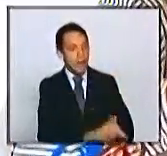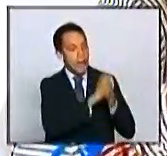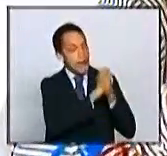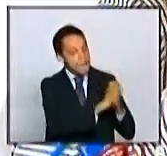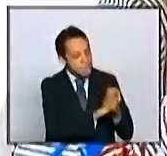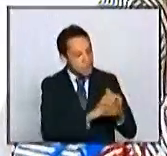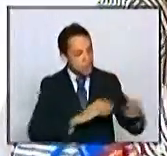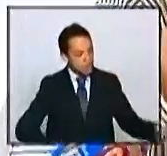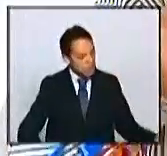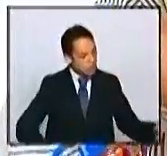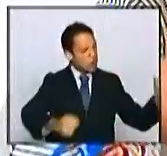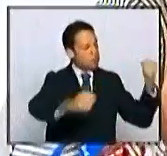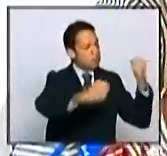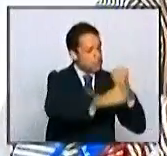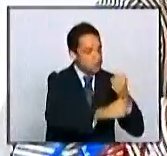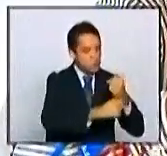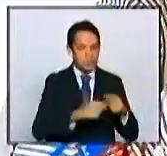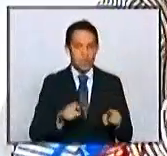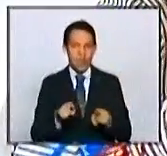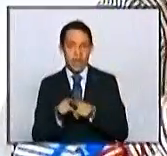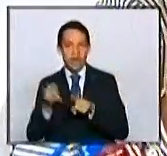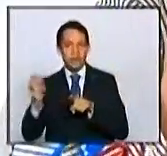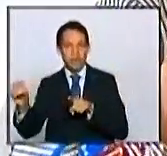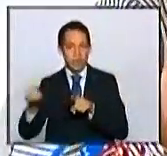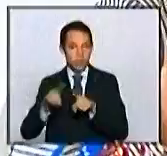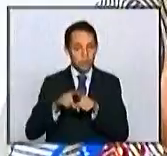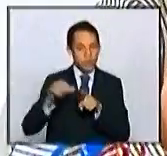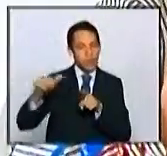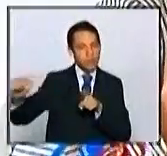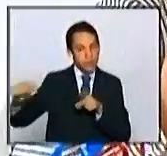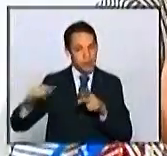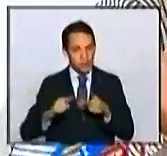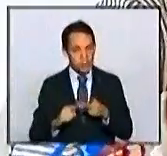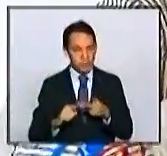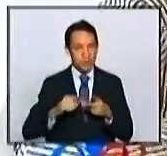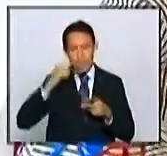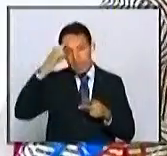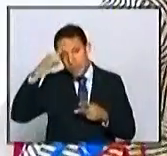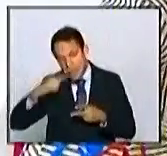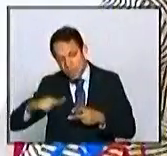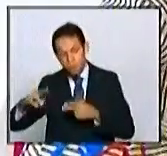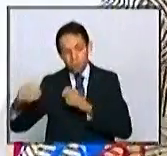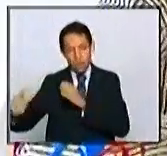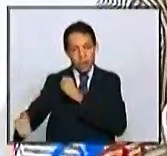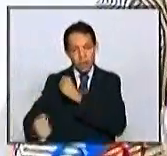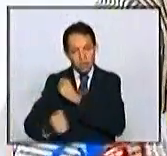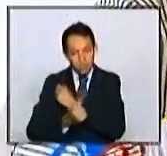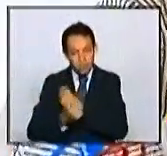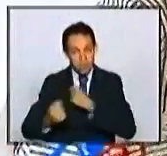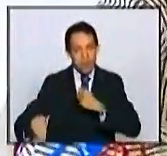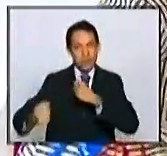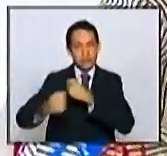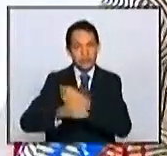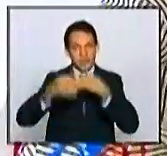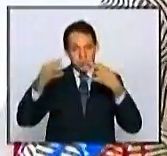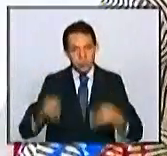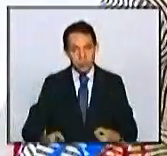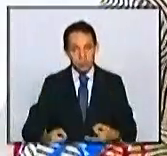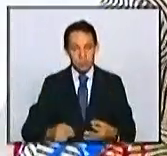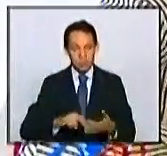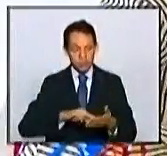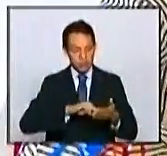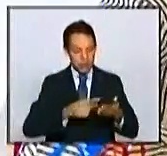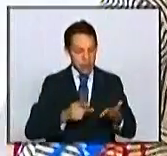el abrazo sincero a esa hermana, a ese hermano, a ese hijo con quien podamos compartir, desconectándonos de las tecnologías